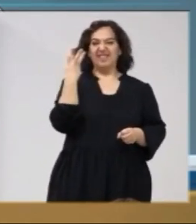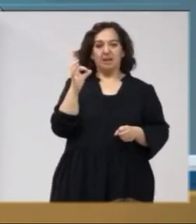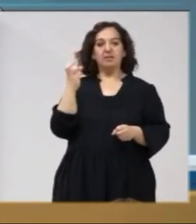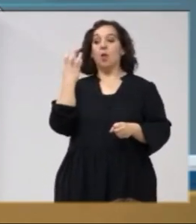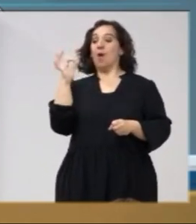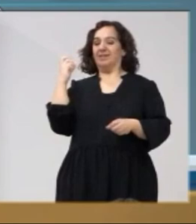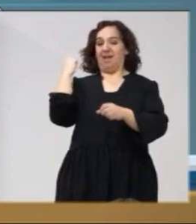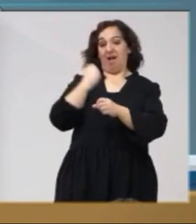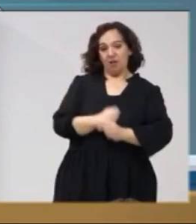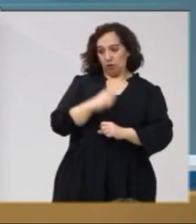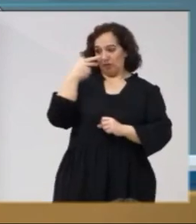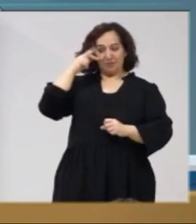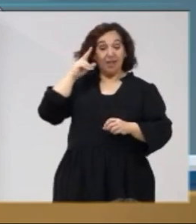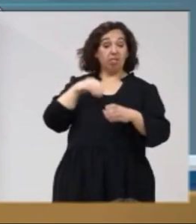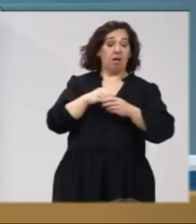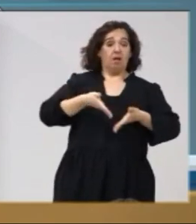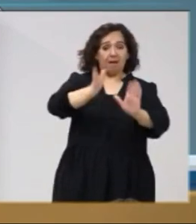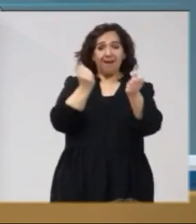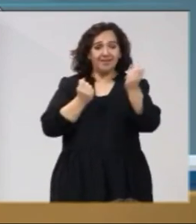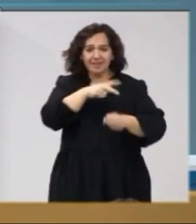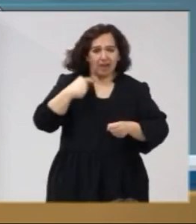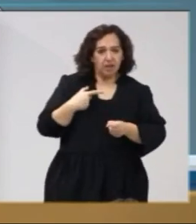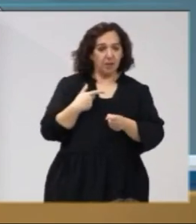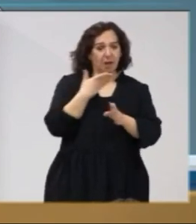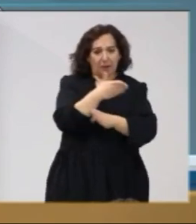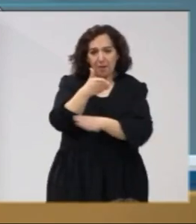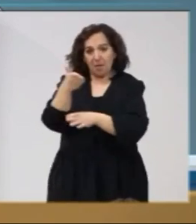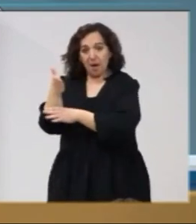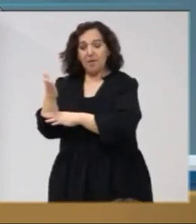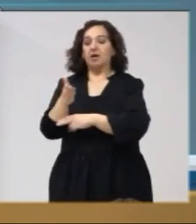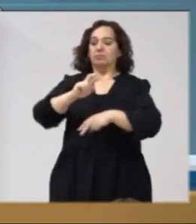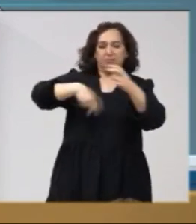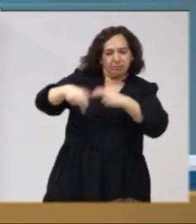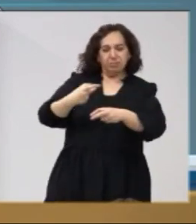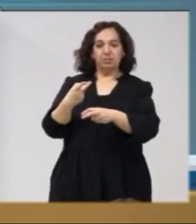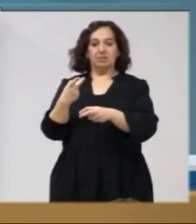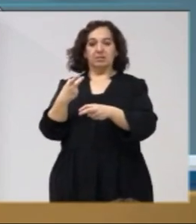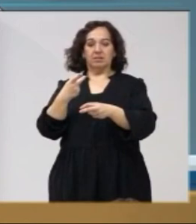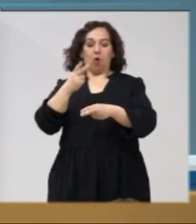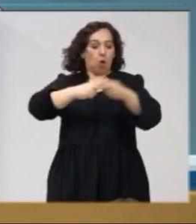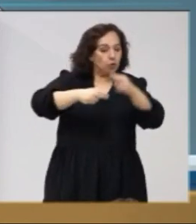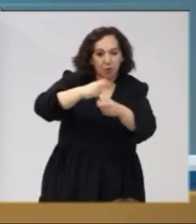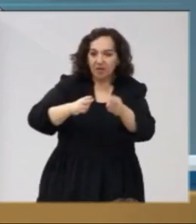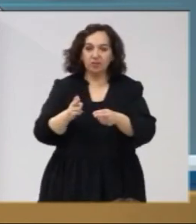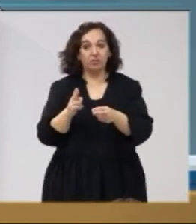años por las carreteras de Cantabria, haciéndolas, reparándolas.